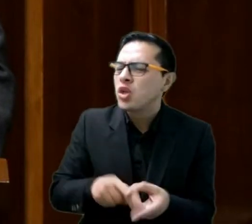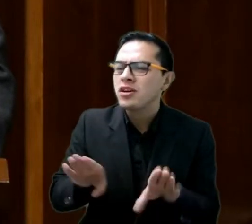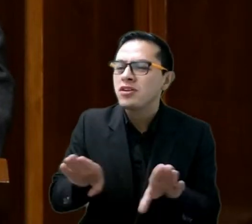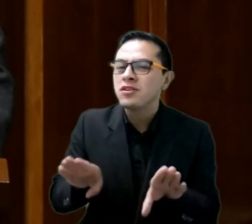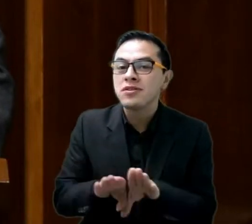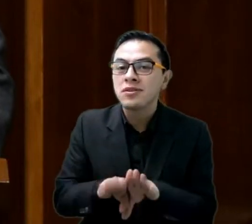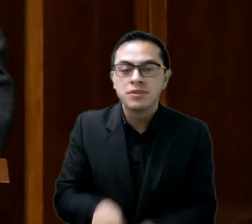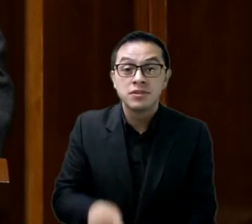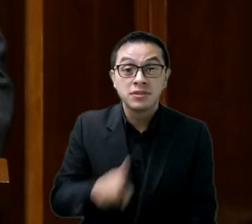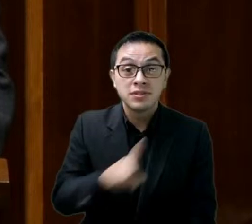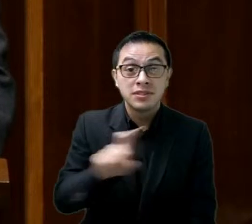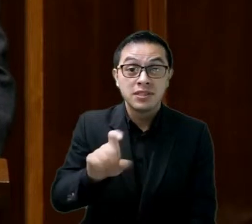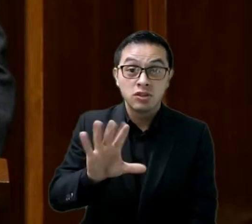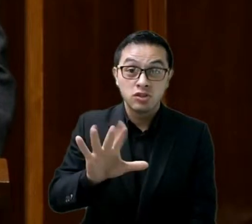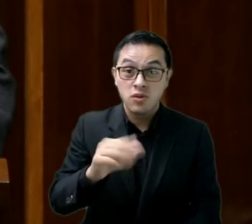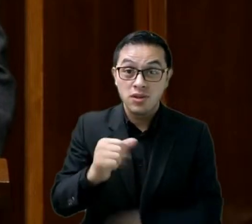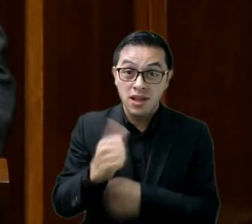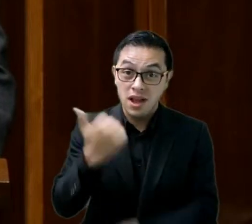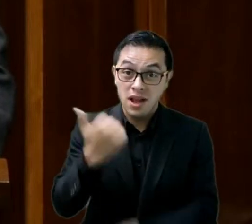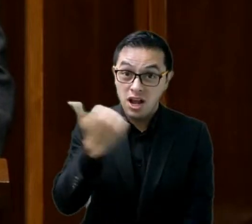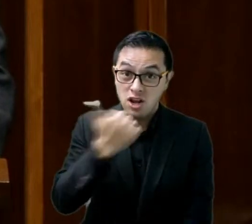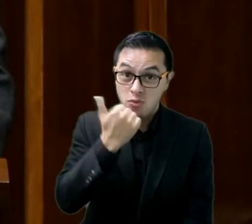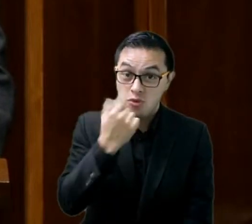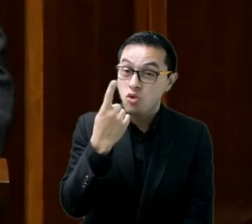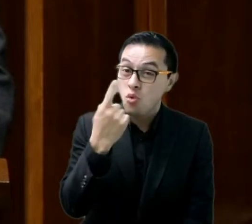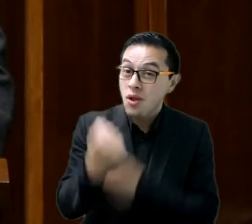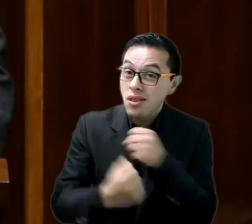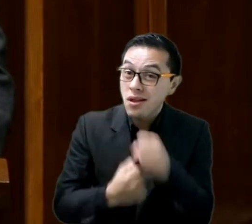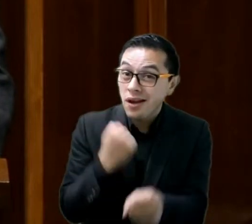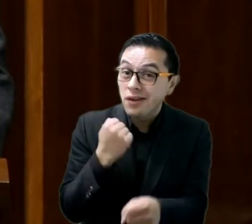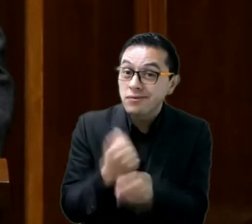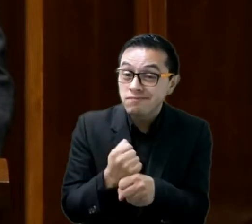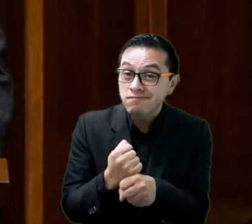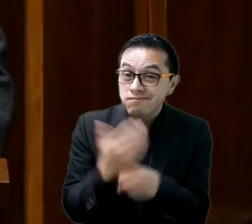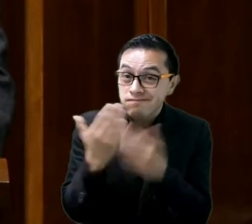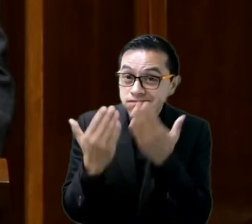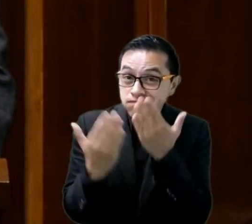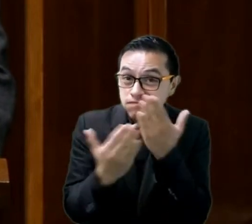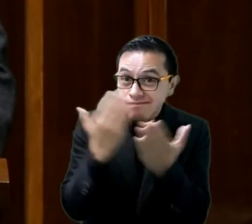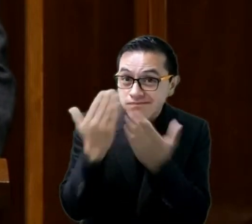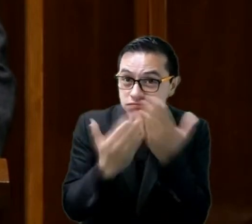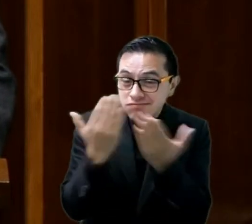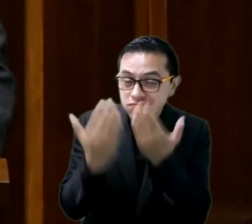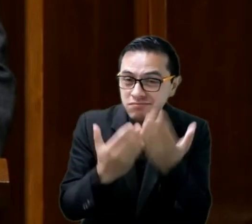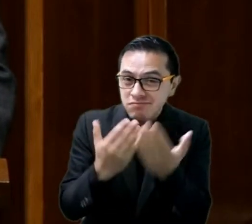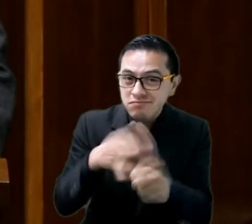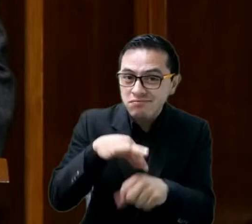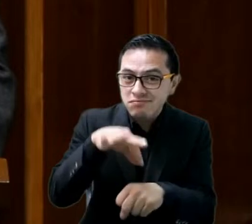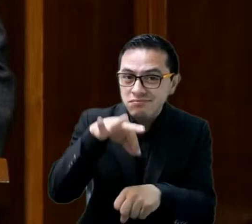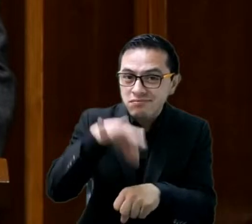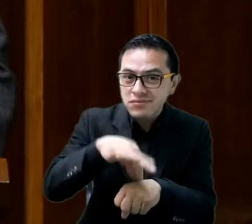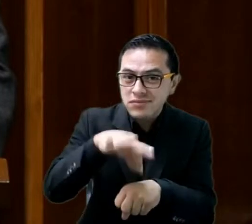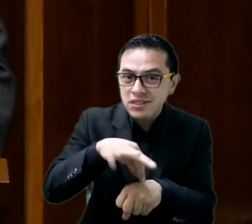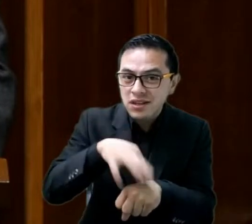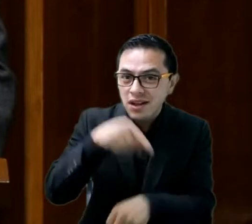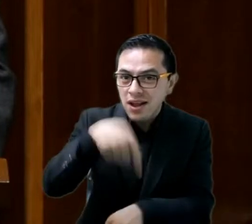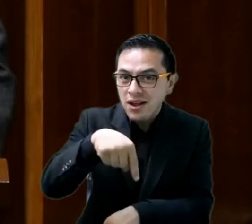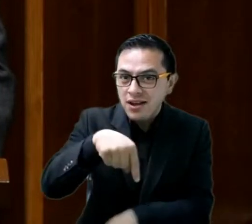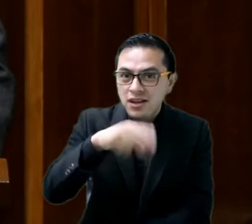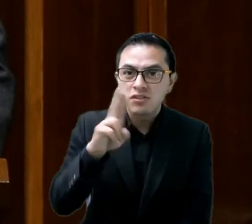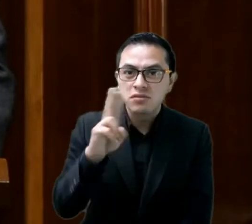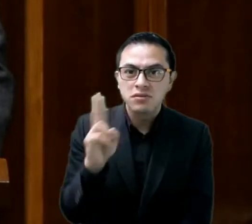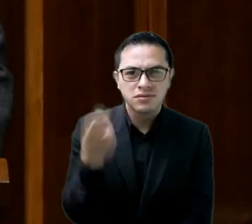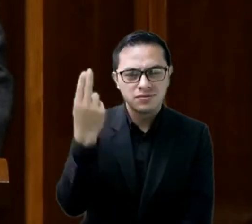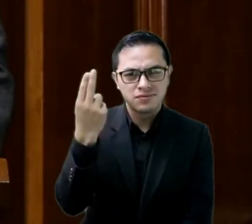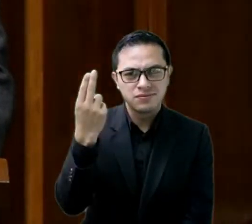150 alumnos al año para estudiar medicina en nuestra querida universidad. ¿Dónde creen que queda el anhelo